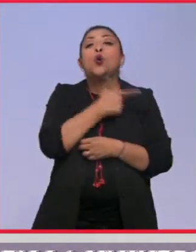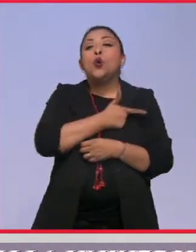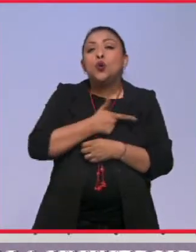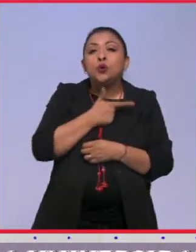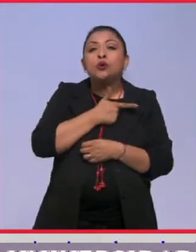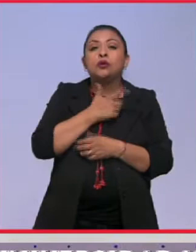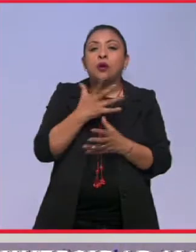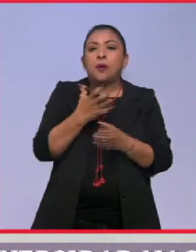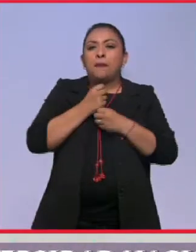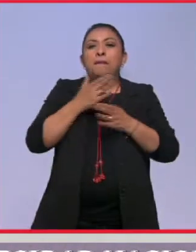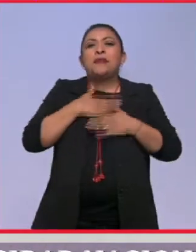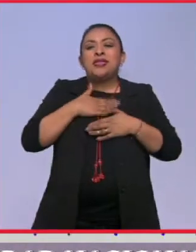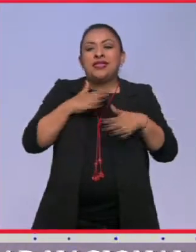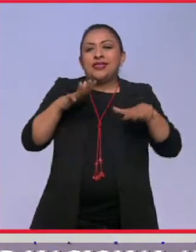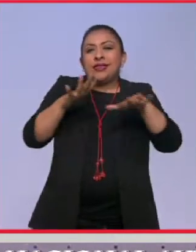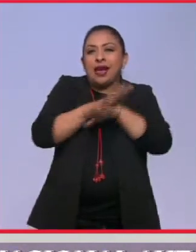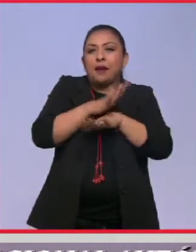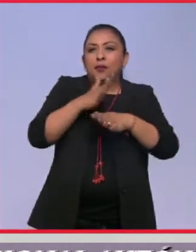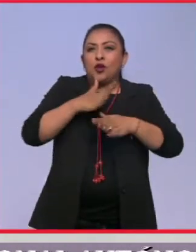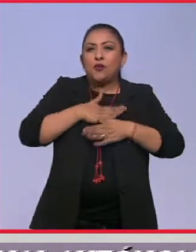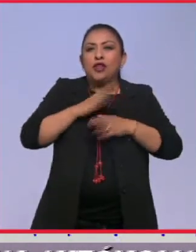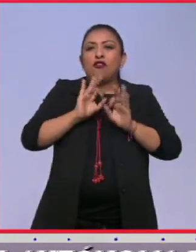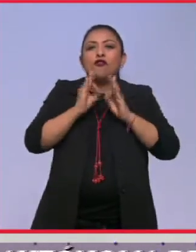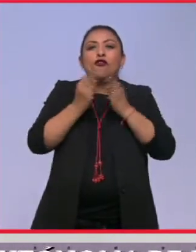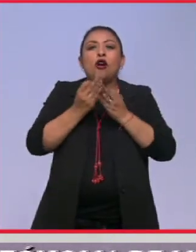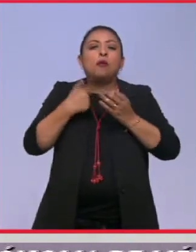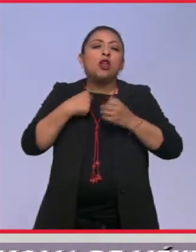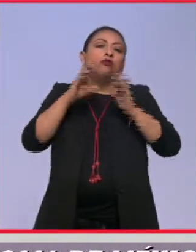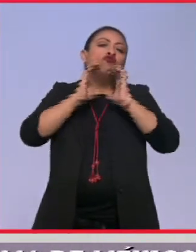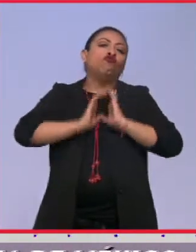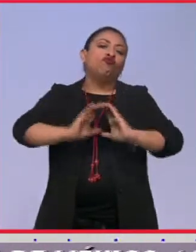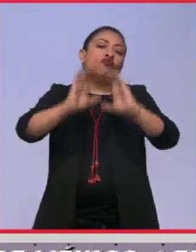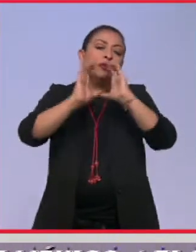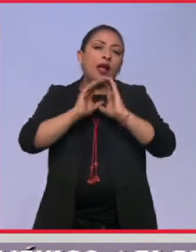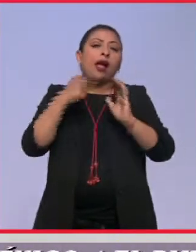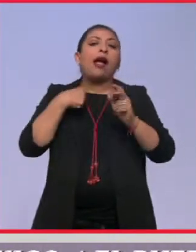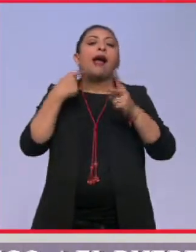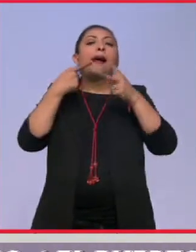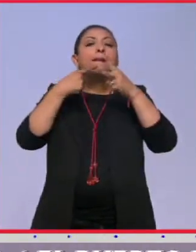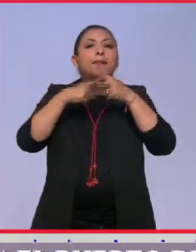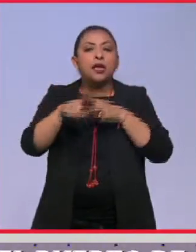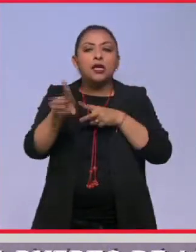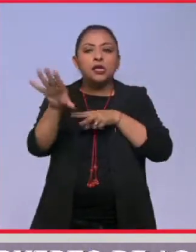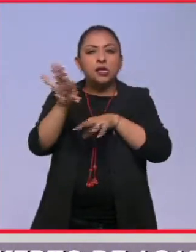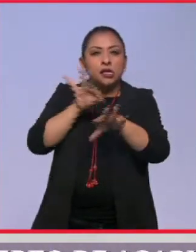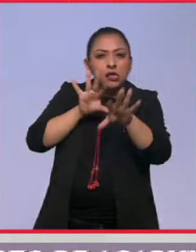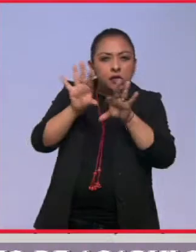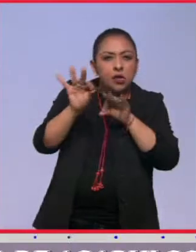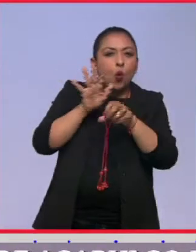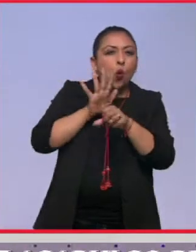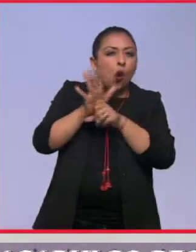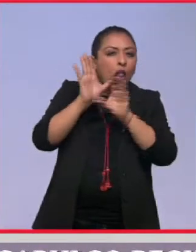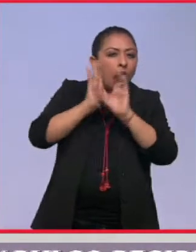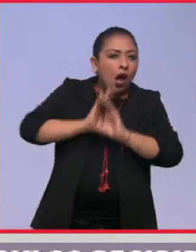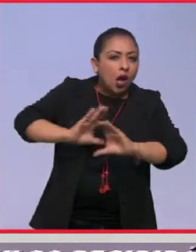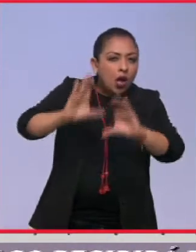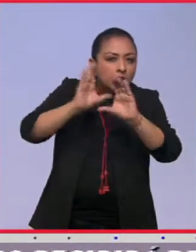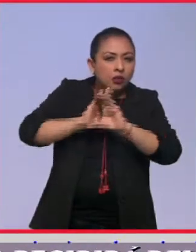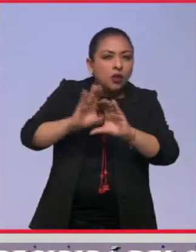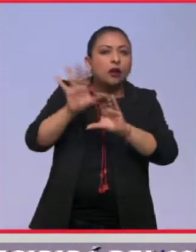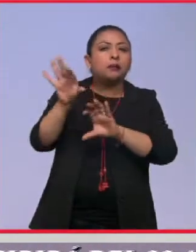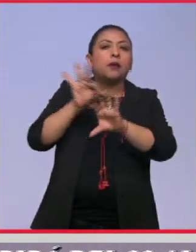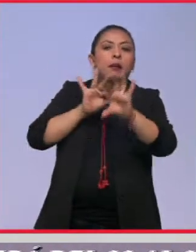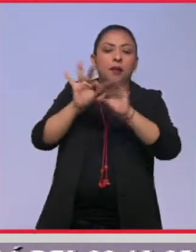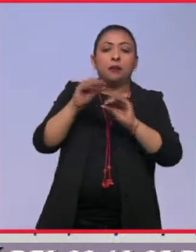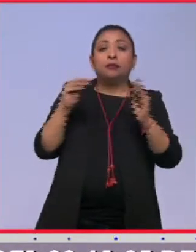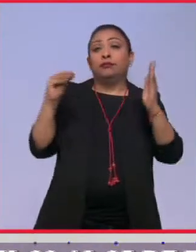hacer nuestra versión, nuestra interpretación, es lo que nos hizo empezar a escoger las canciones. Para